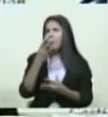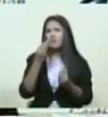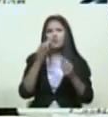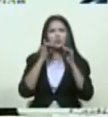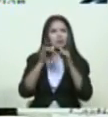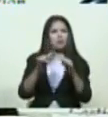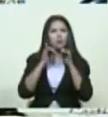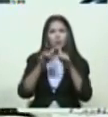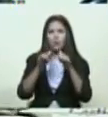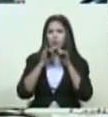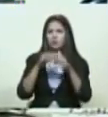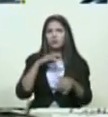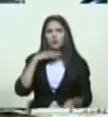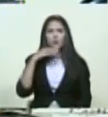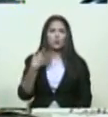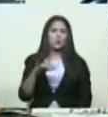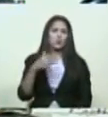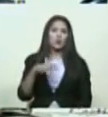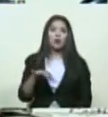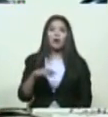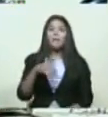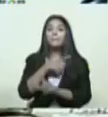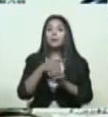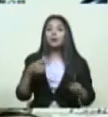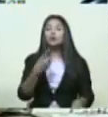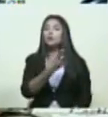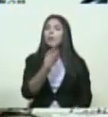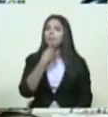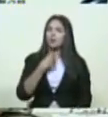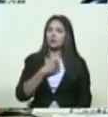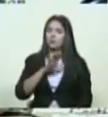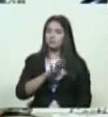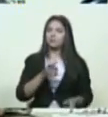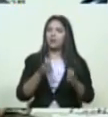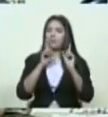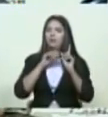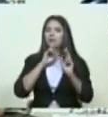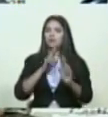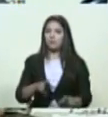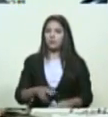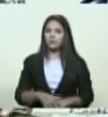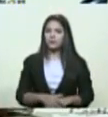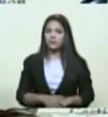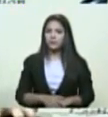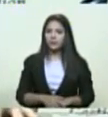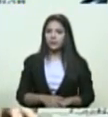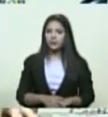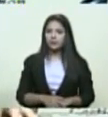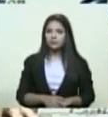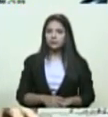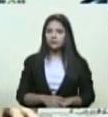denuncias. Y yo, mira, tu pregunta me permite lo siguiente.